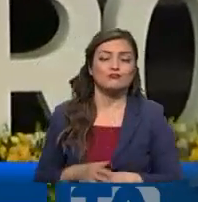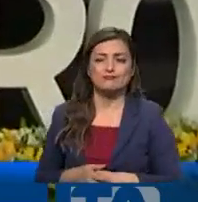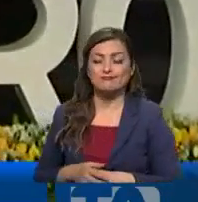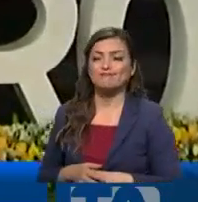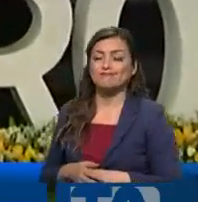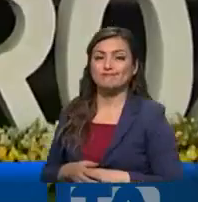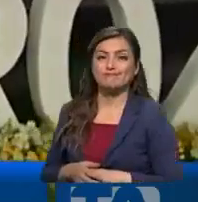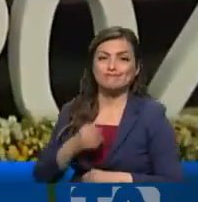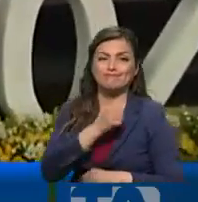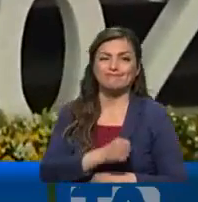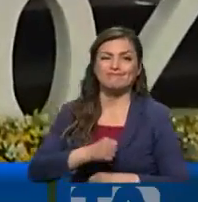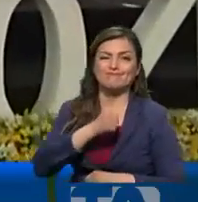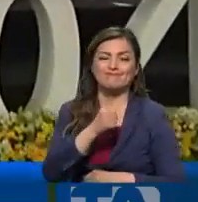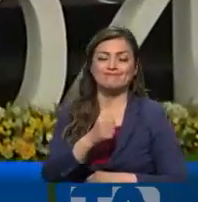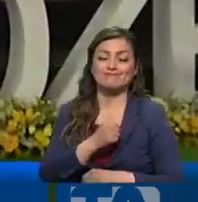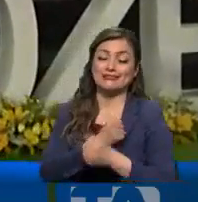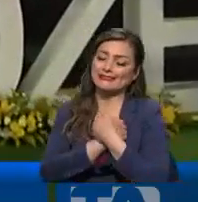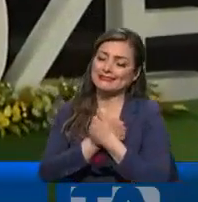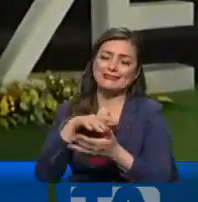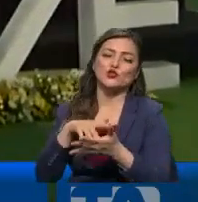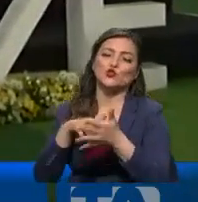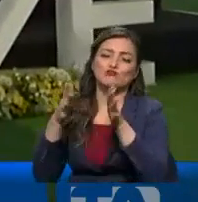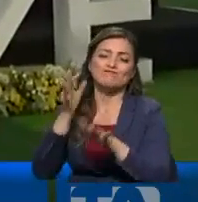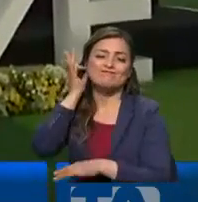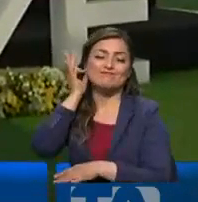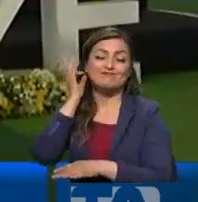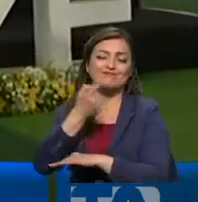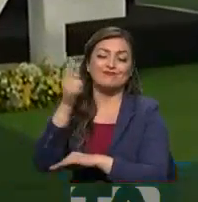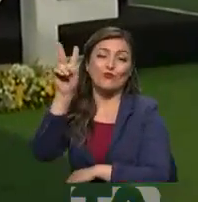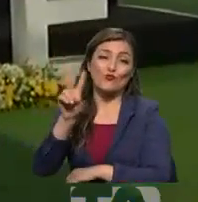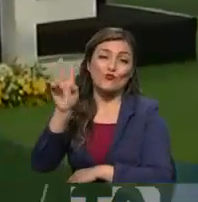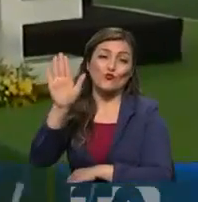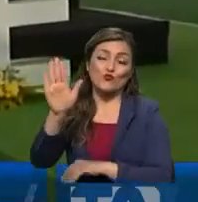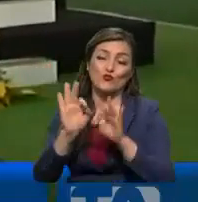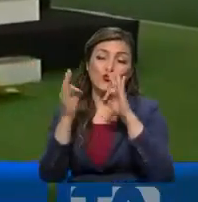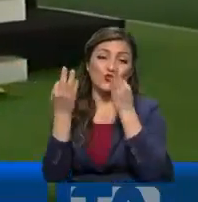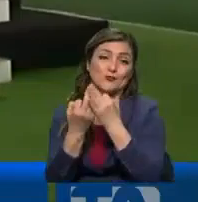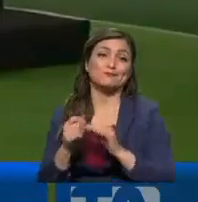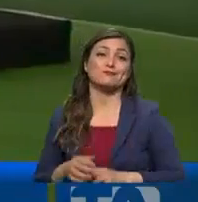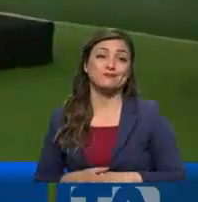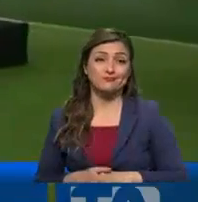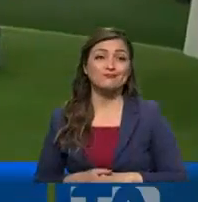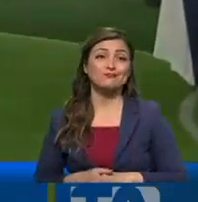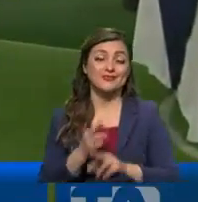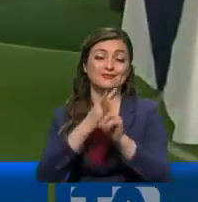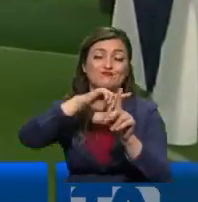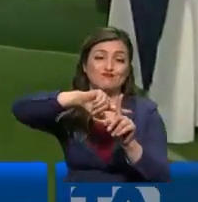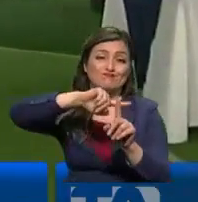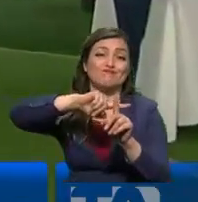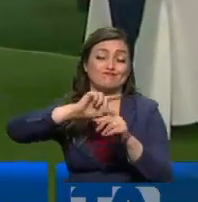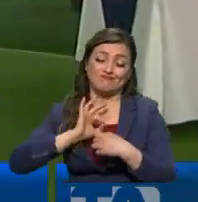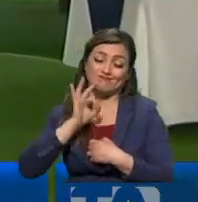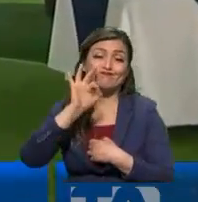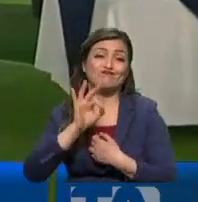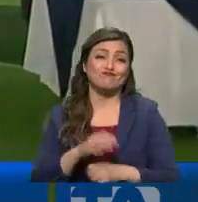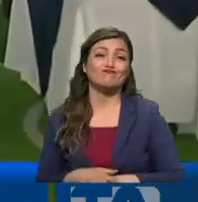te cuento que lamentablemente una de nuestras queridas estudiantes el día viernes junto a su familia presentaron un resultado positivo,